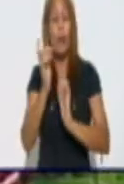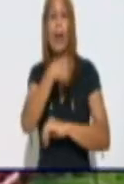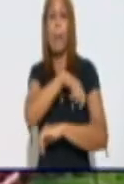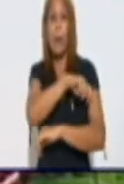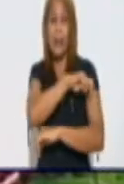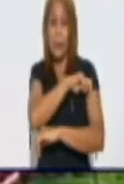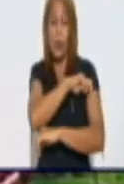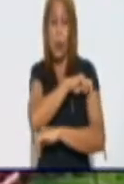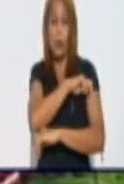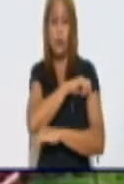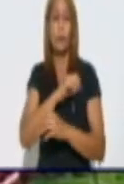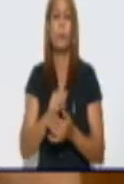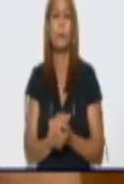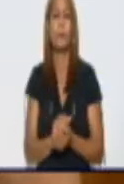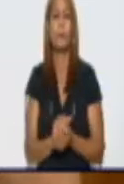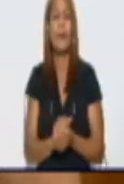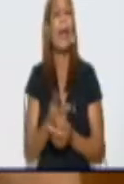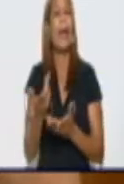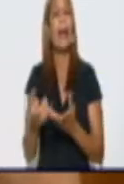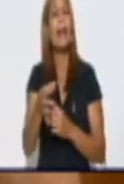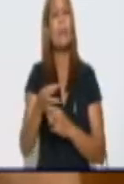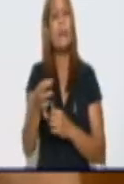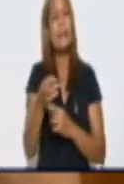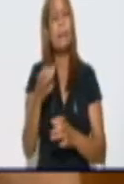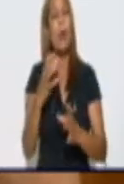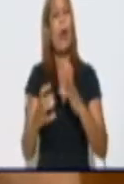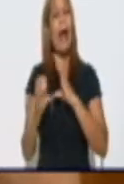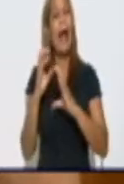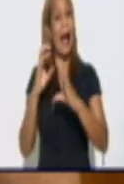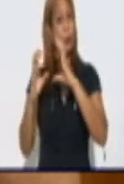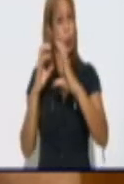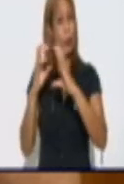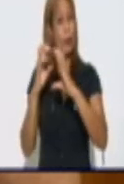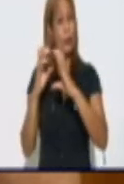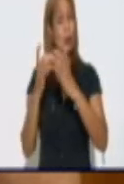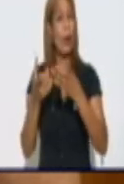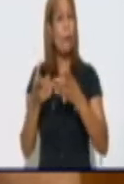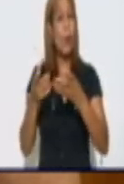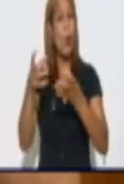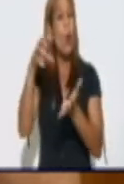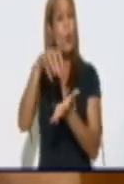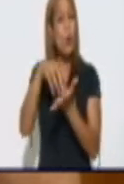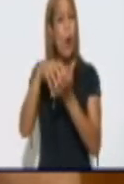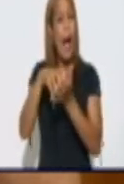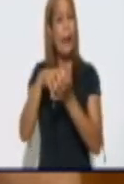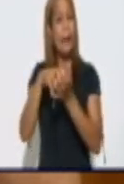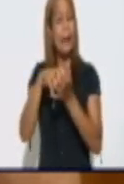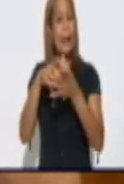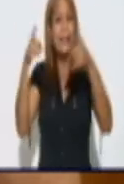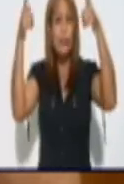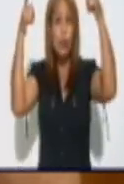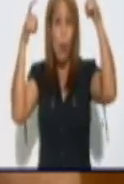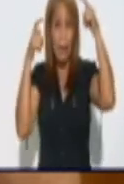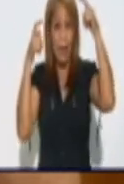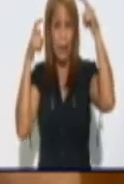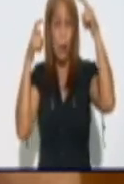municipal. En Cautocristo, el sombrero, la estación de bombeo del sombrero, que el